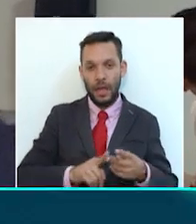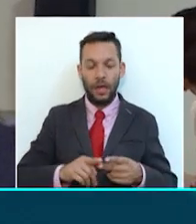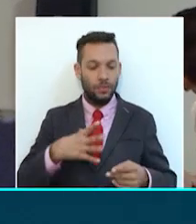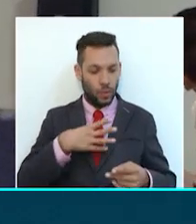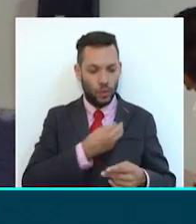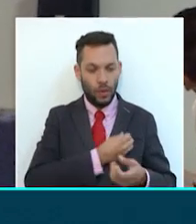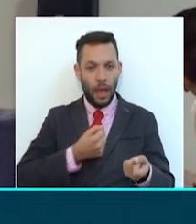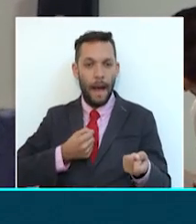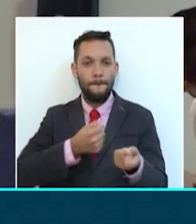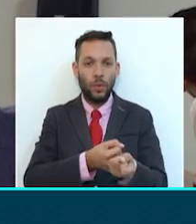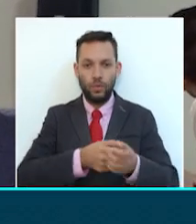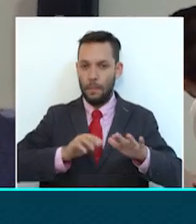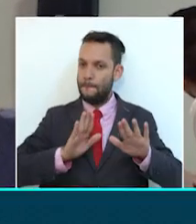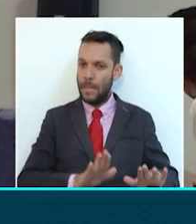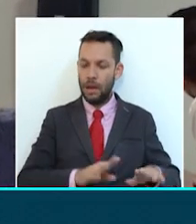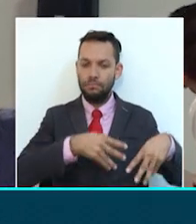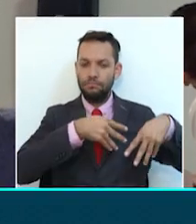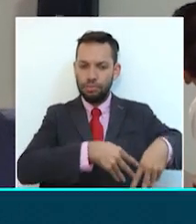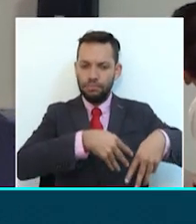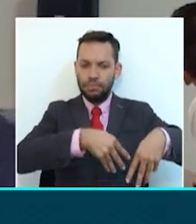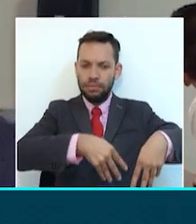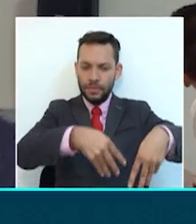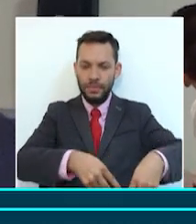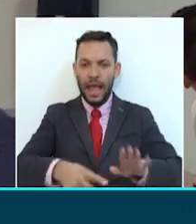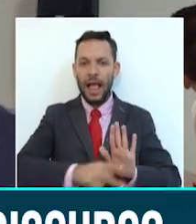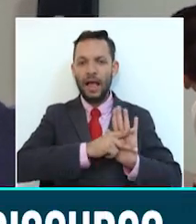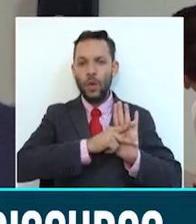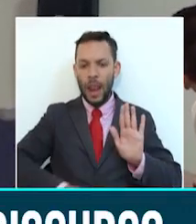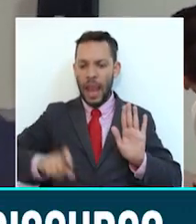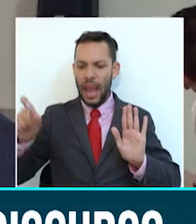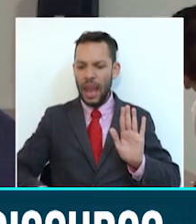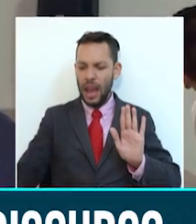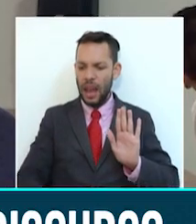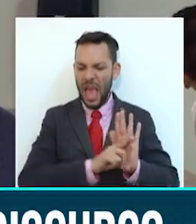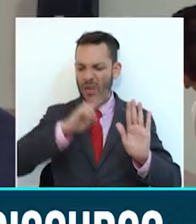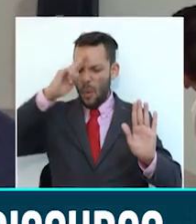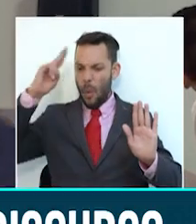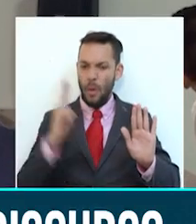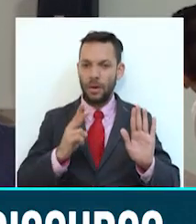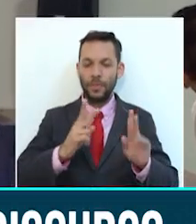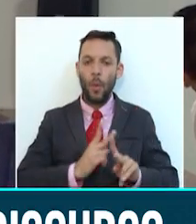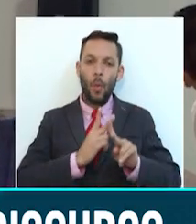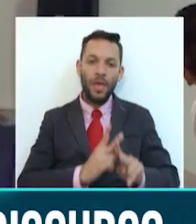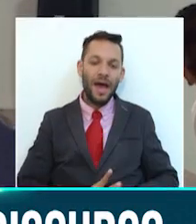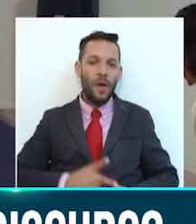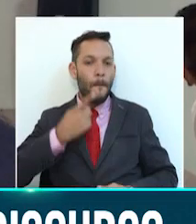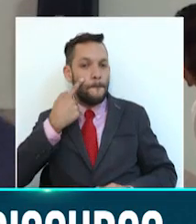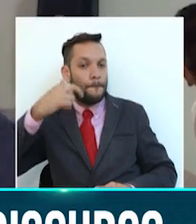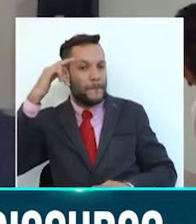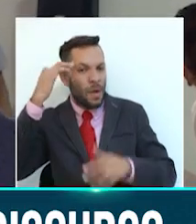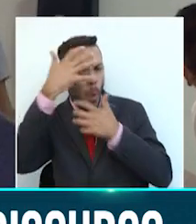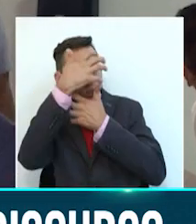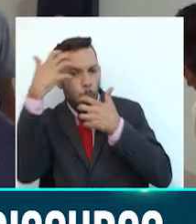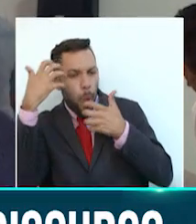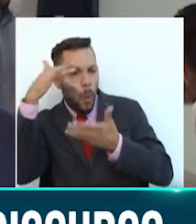como manifestación social, amparadas en el principio constitucional. Yo creo que lo que hay que tener es mucho cuidado con la presencia de vándalos,